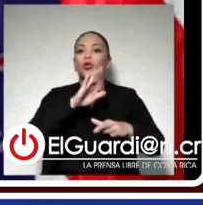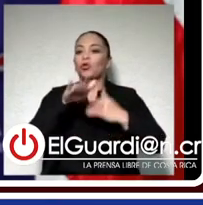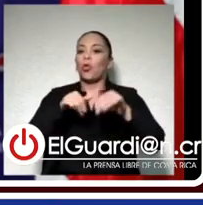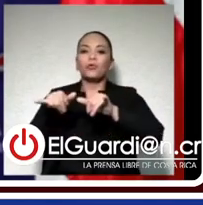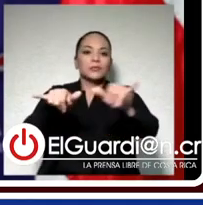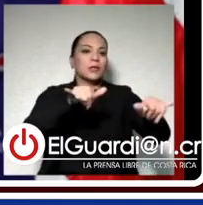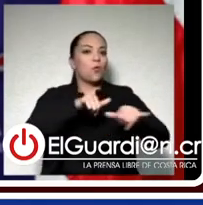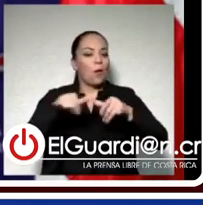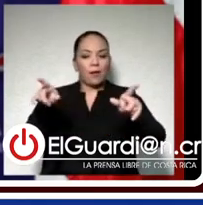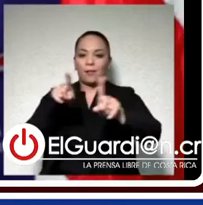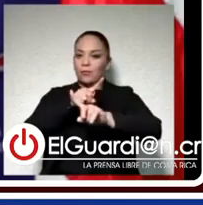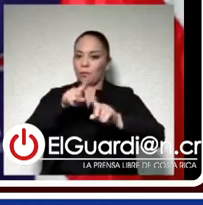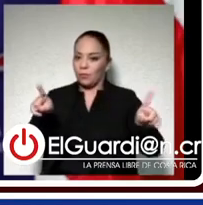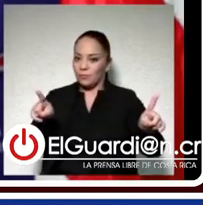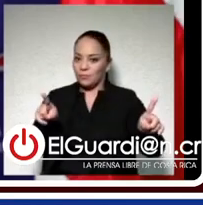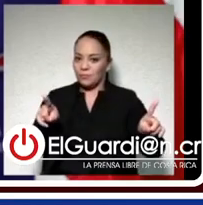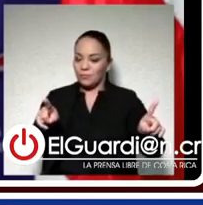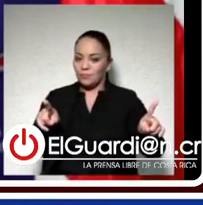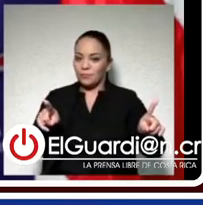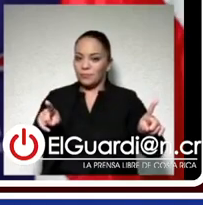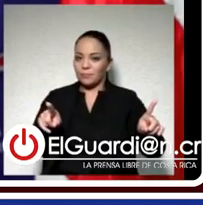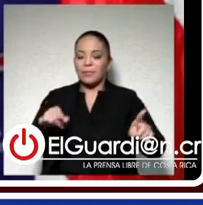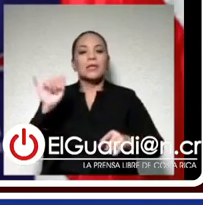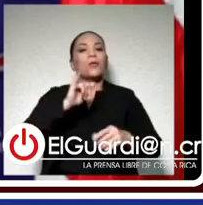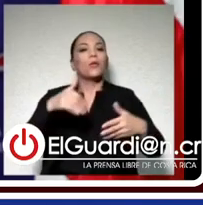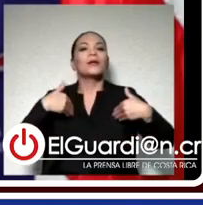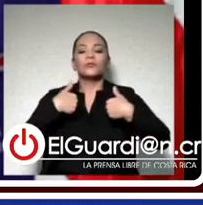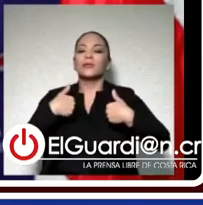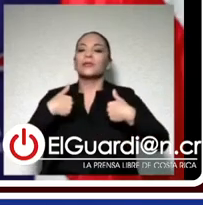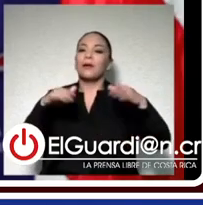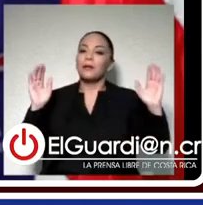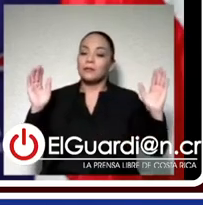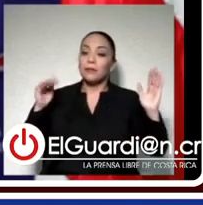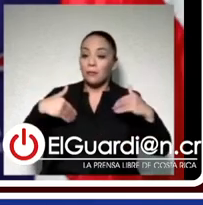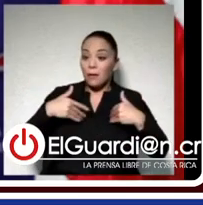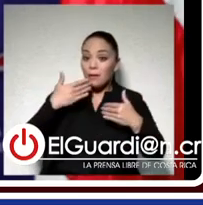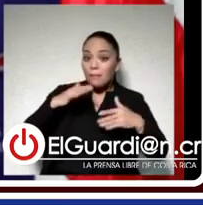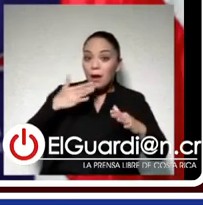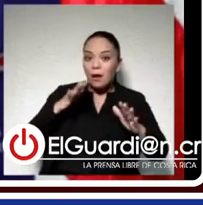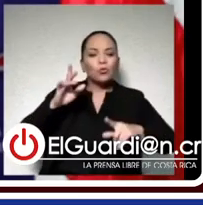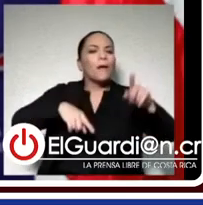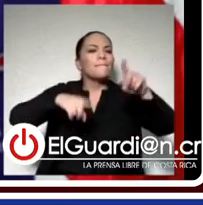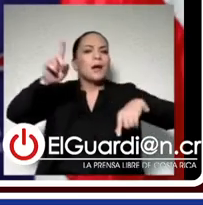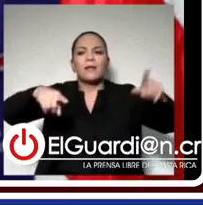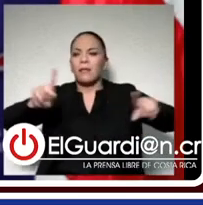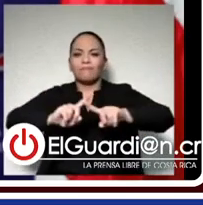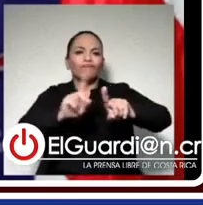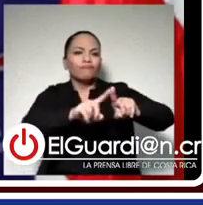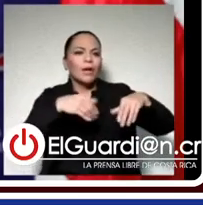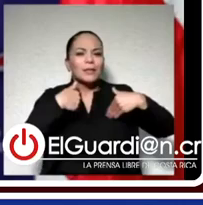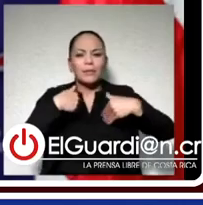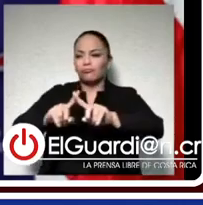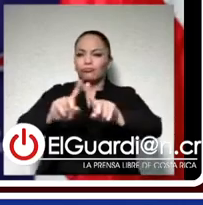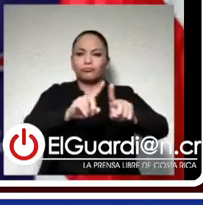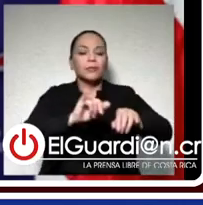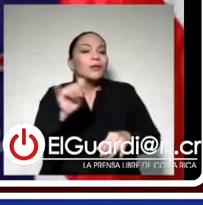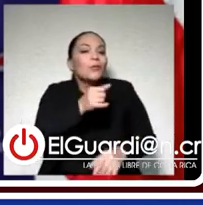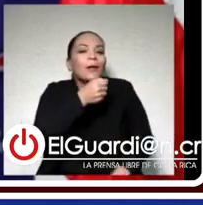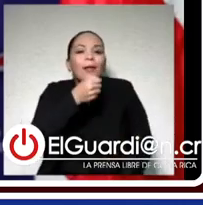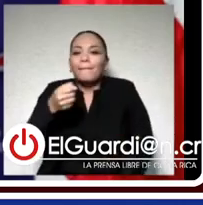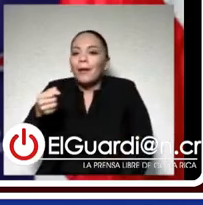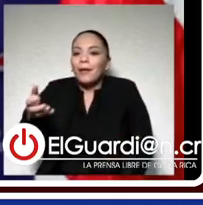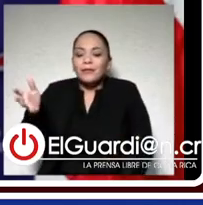uniforme. Y yo dije eso de la fauna. ¿La fauna es mala? No, ¿cómo? Si hay una variedad enorme. Lo mismo en la